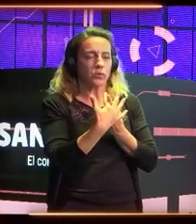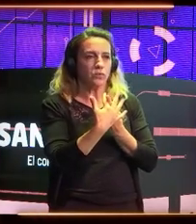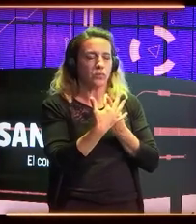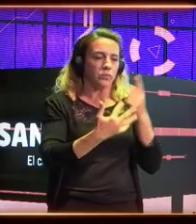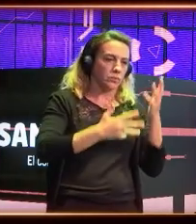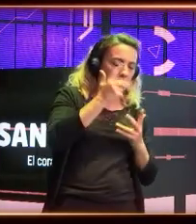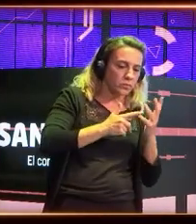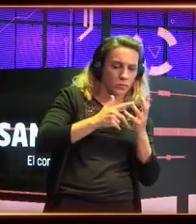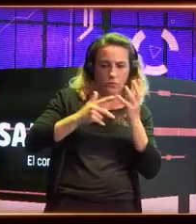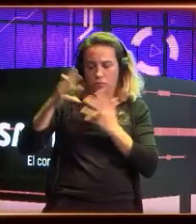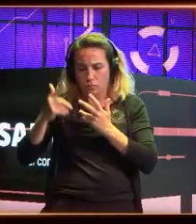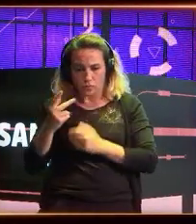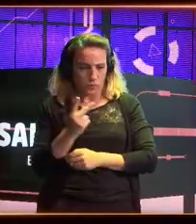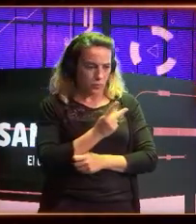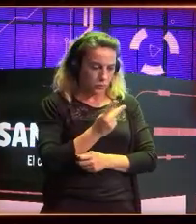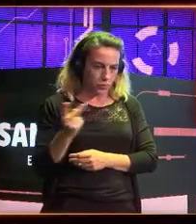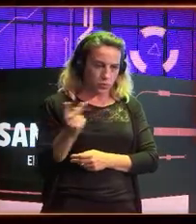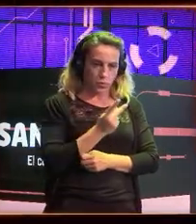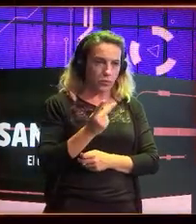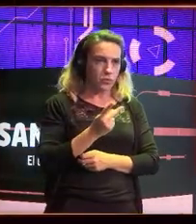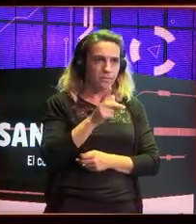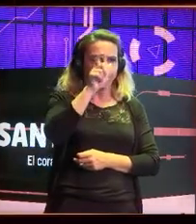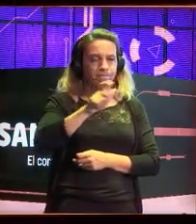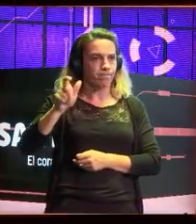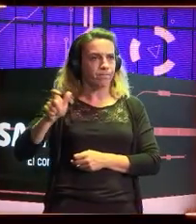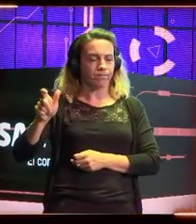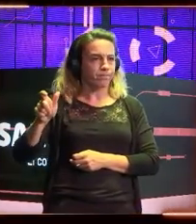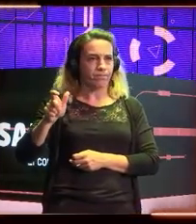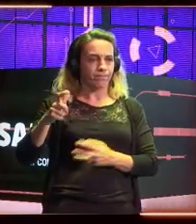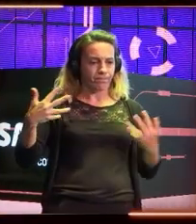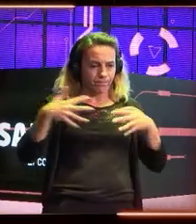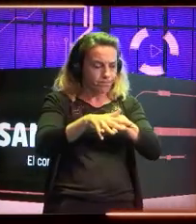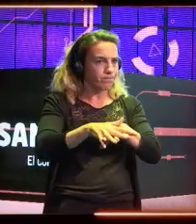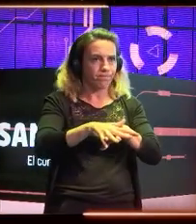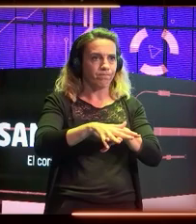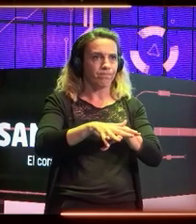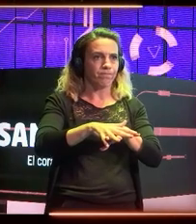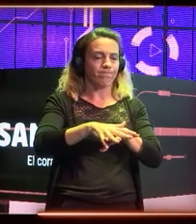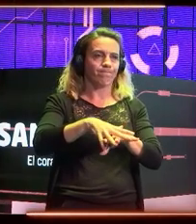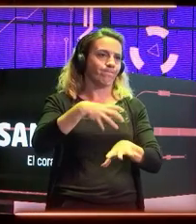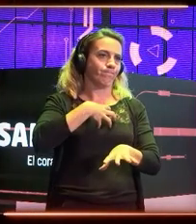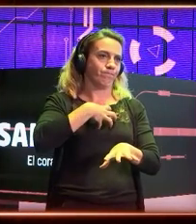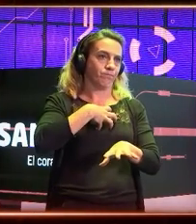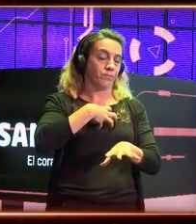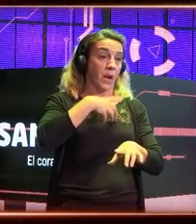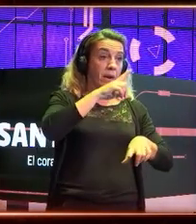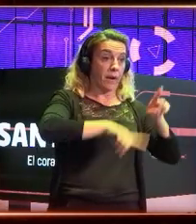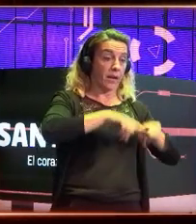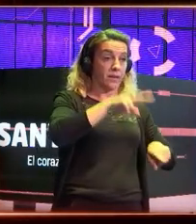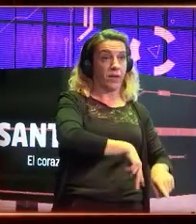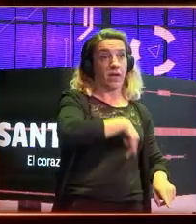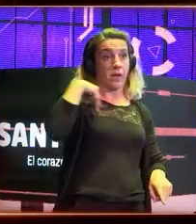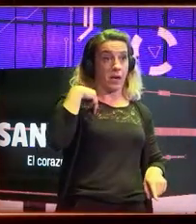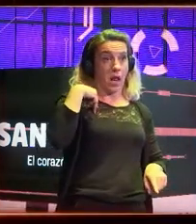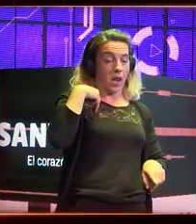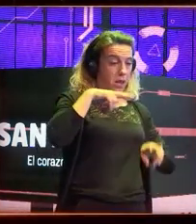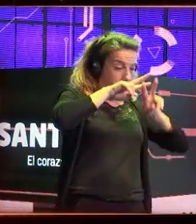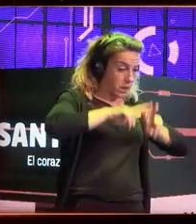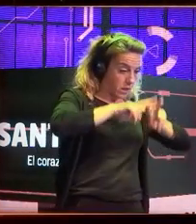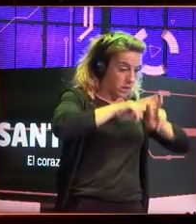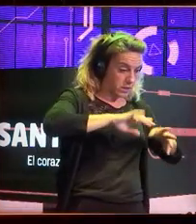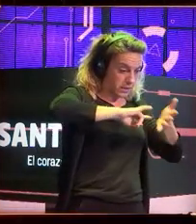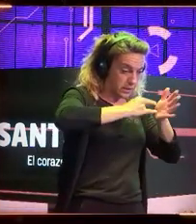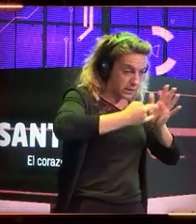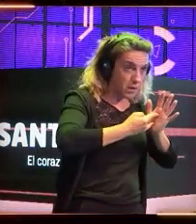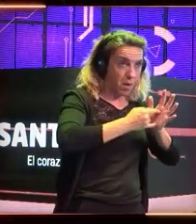de ecuaciones que no son capaz no el ser humano ha sido capaz de fusionar por un lado está la relatividad general que estudia los sistemas muy grandes y muy